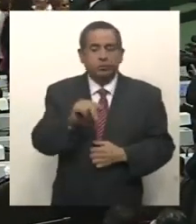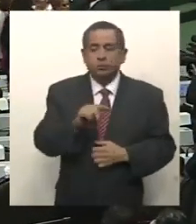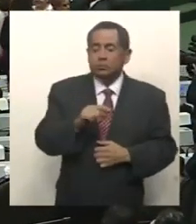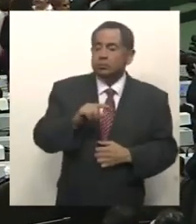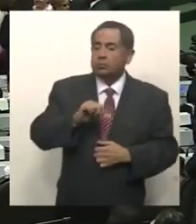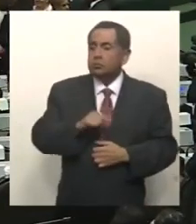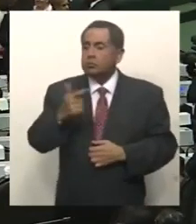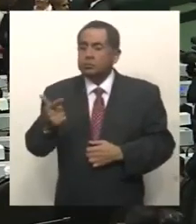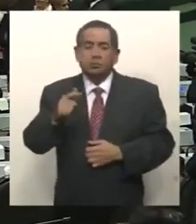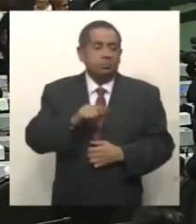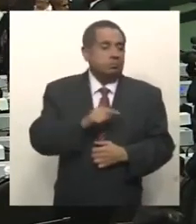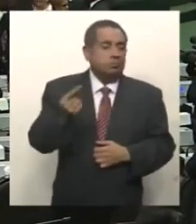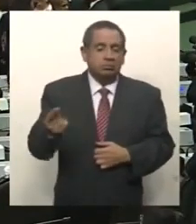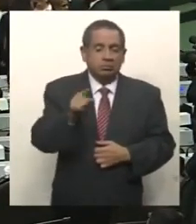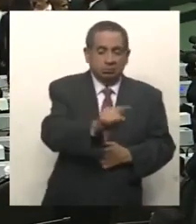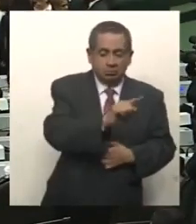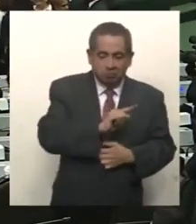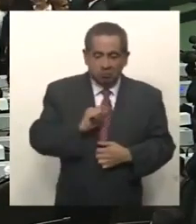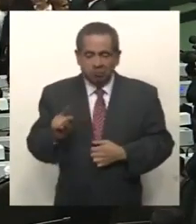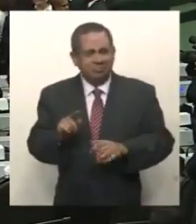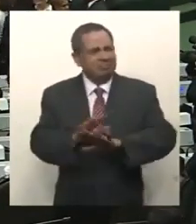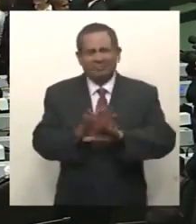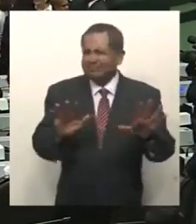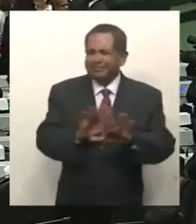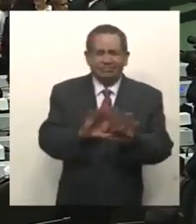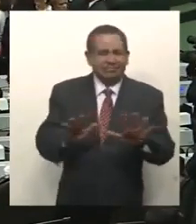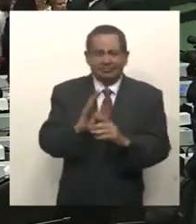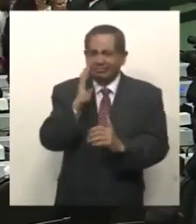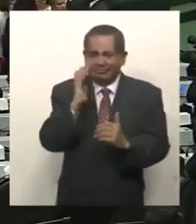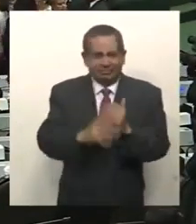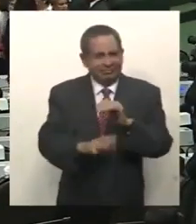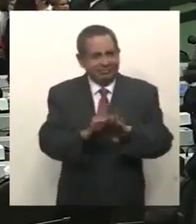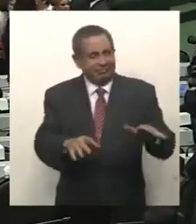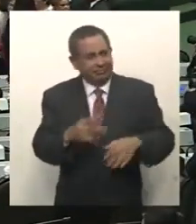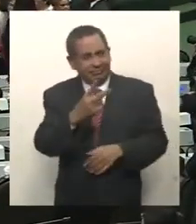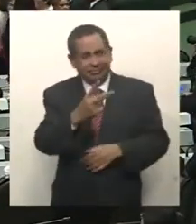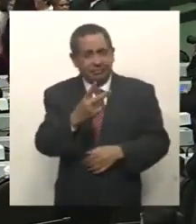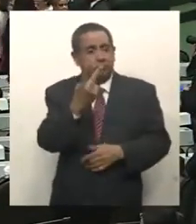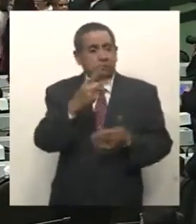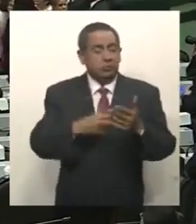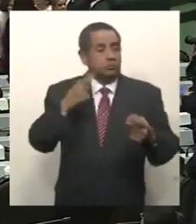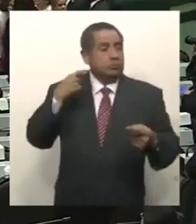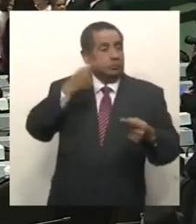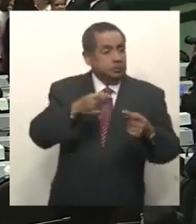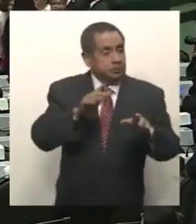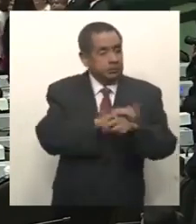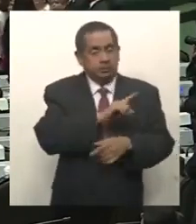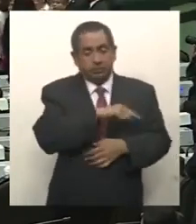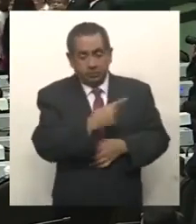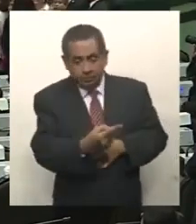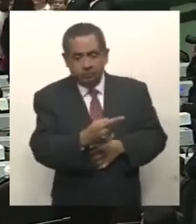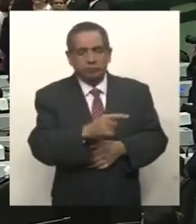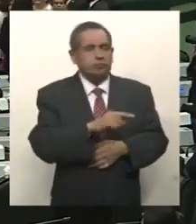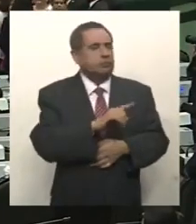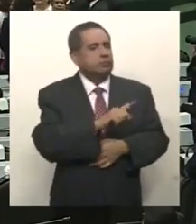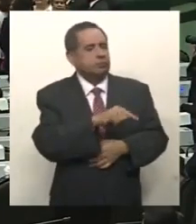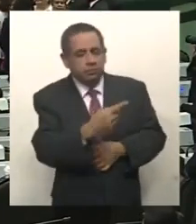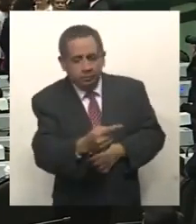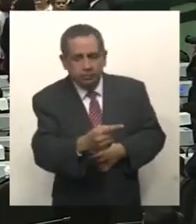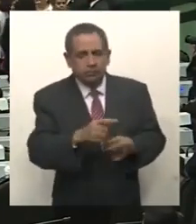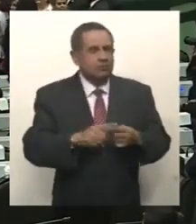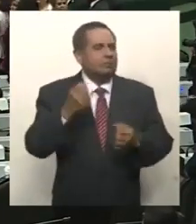alternancia, porque ya vivimos dos alternancias en el 2000 y